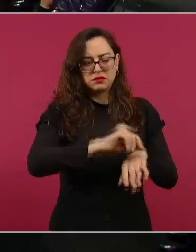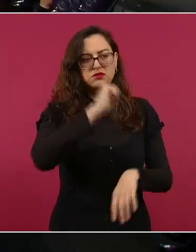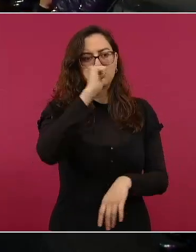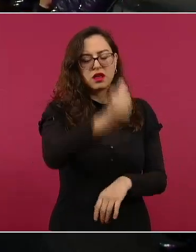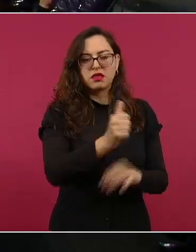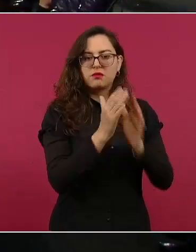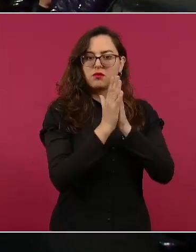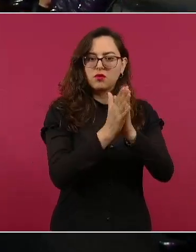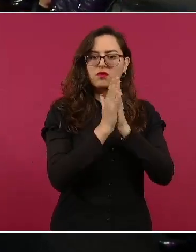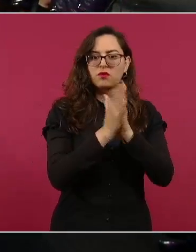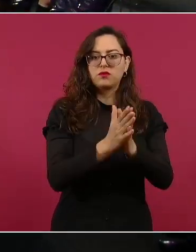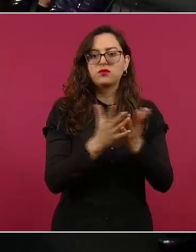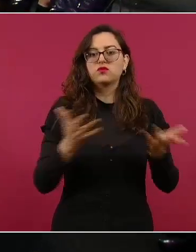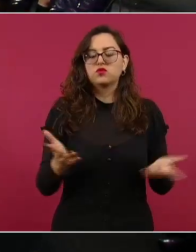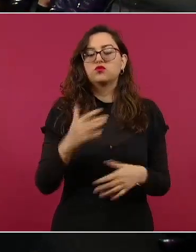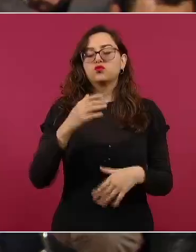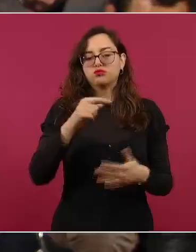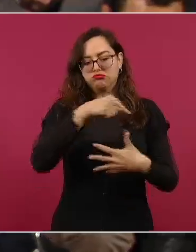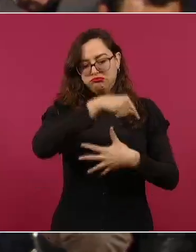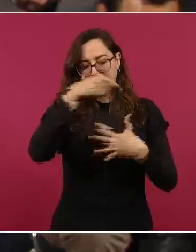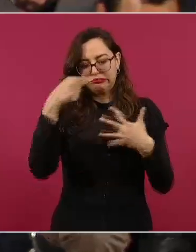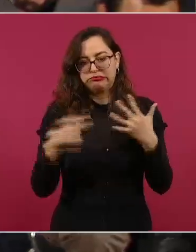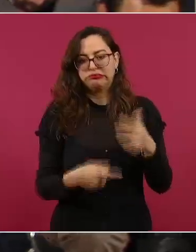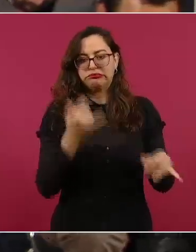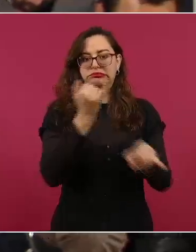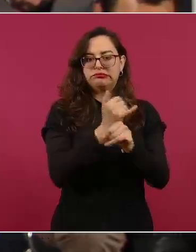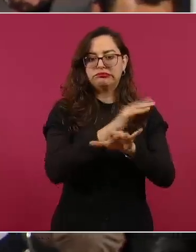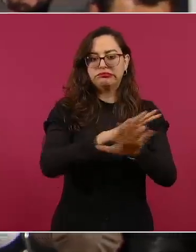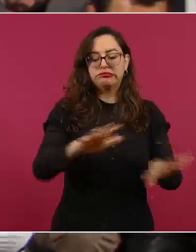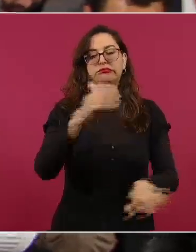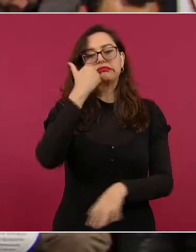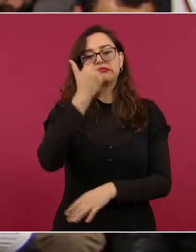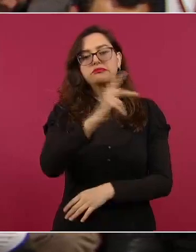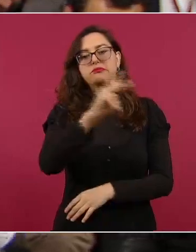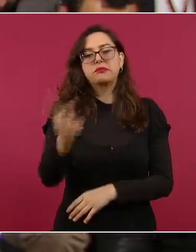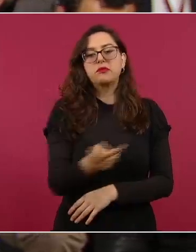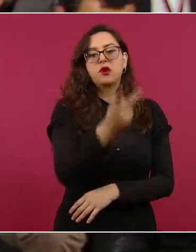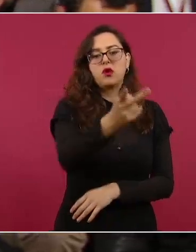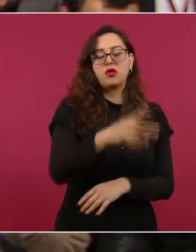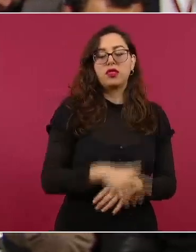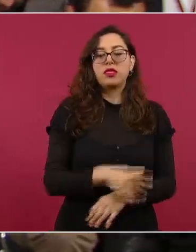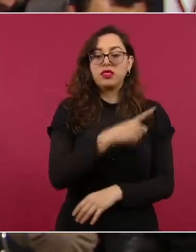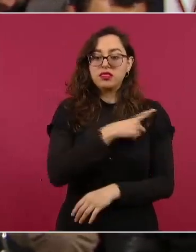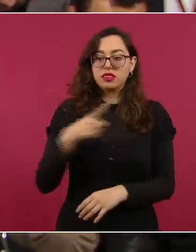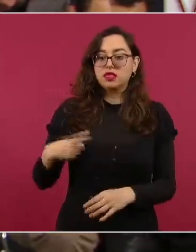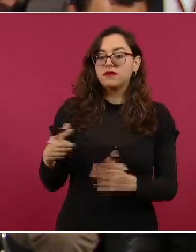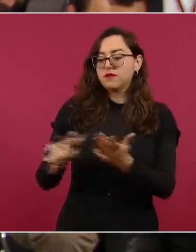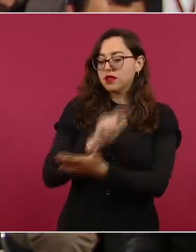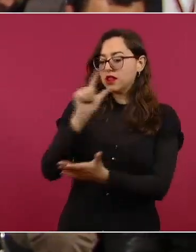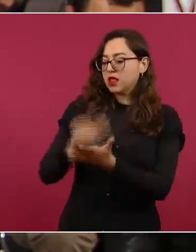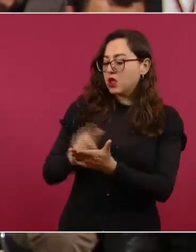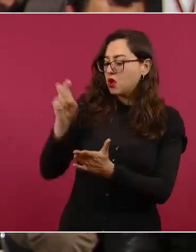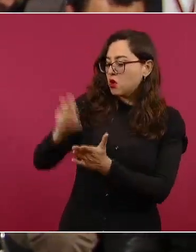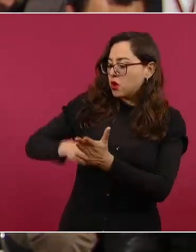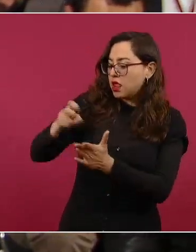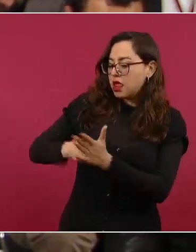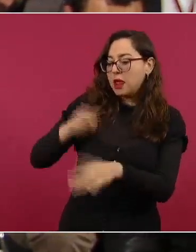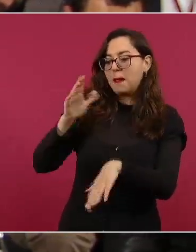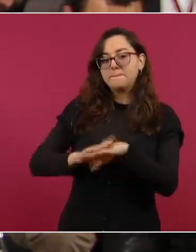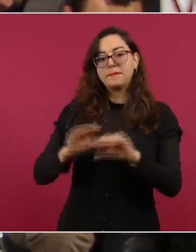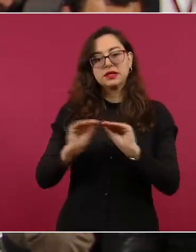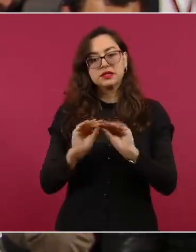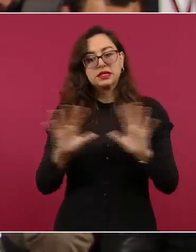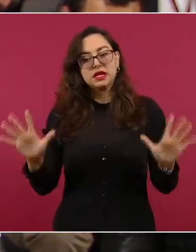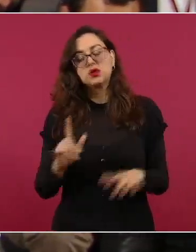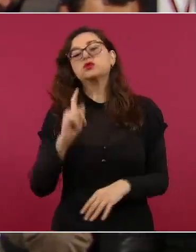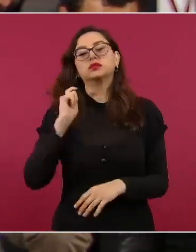Con estos ejemplos le preguntamos si usted está de acuerdo en que en las leyes se establezca con claridad que todos los